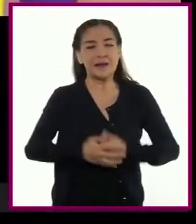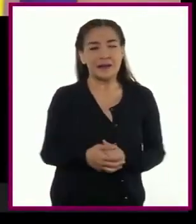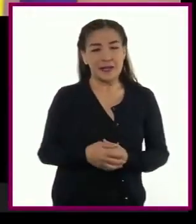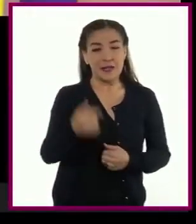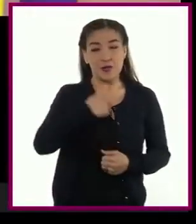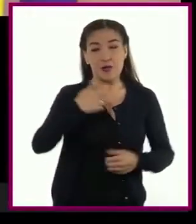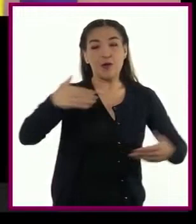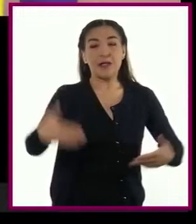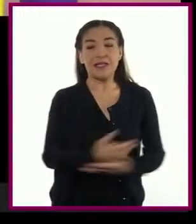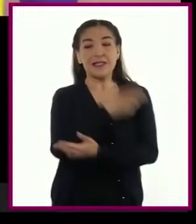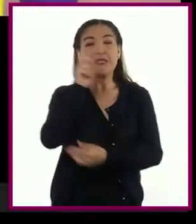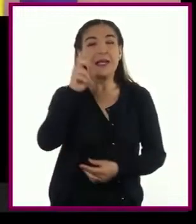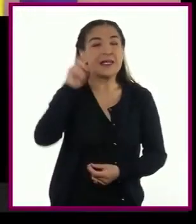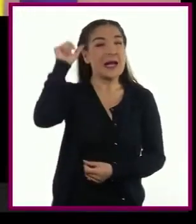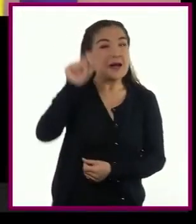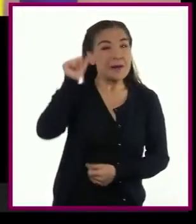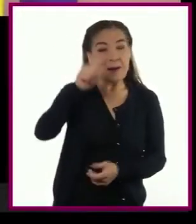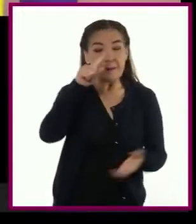el 30 de abril de